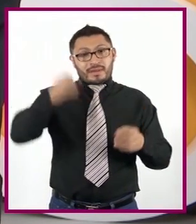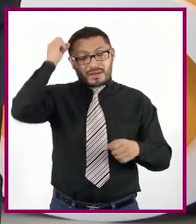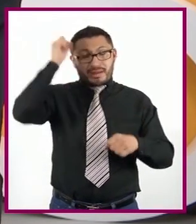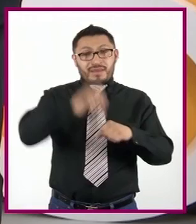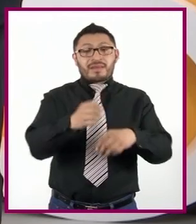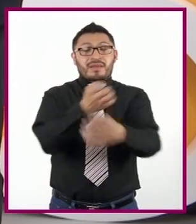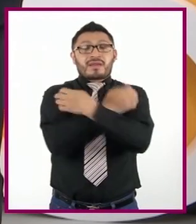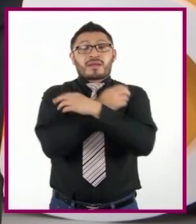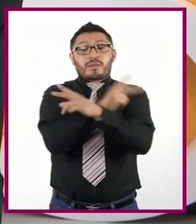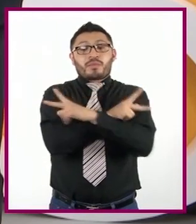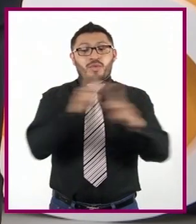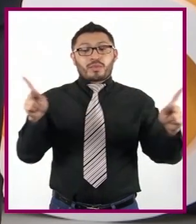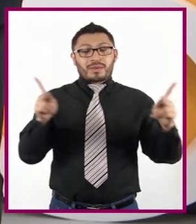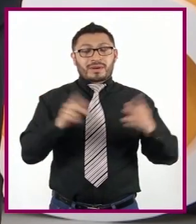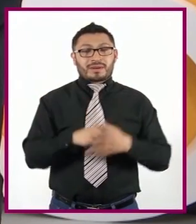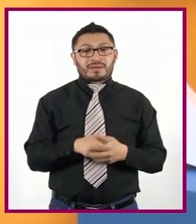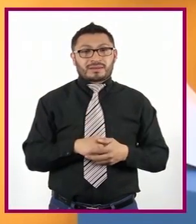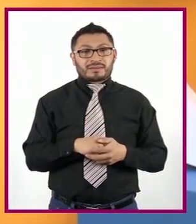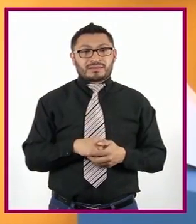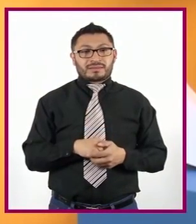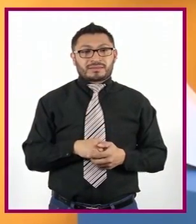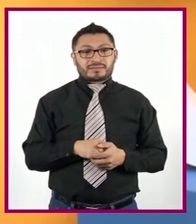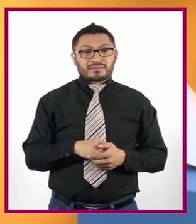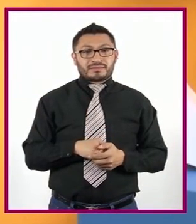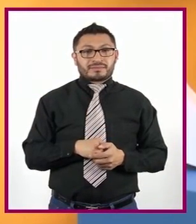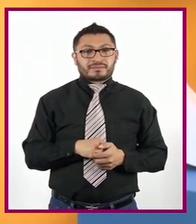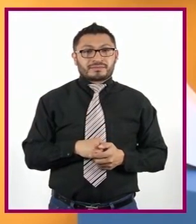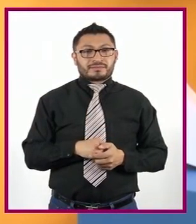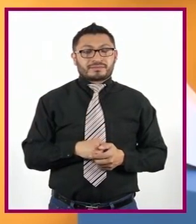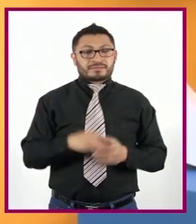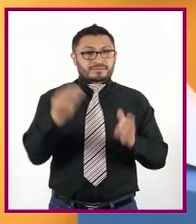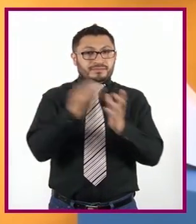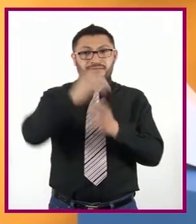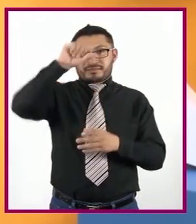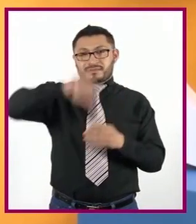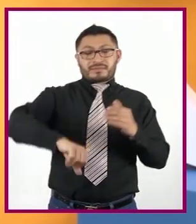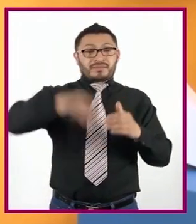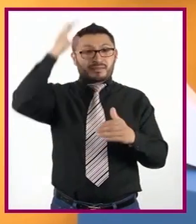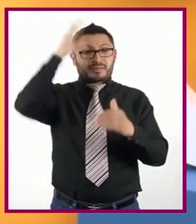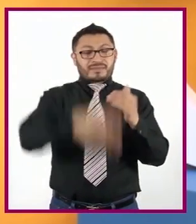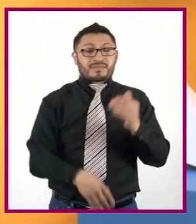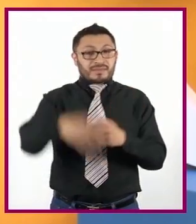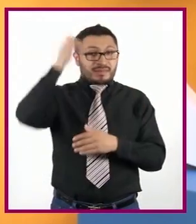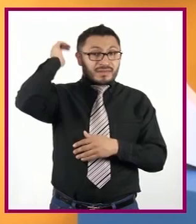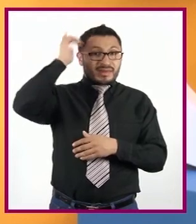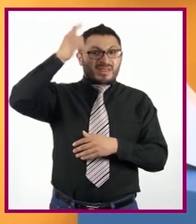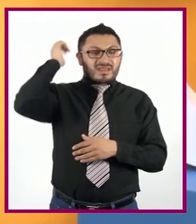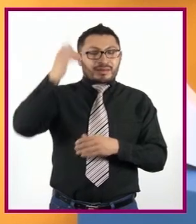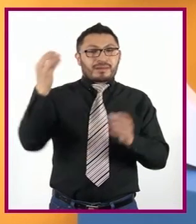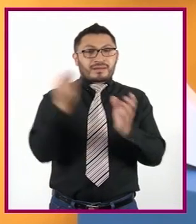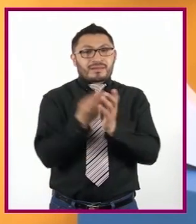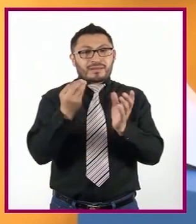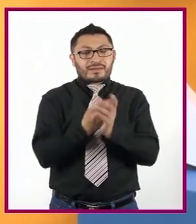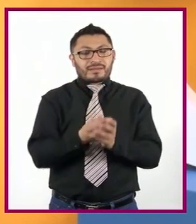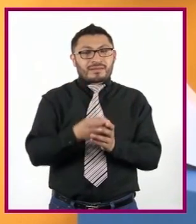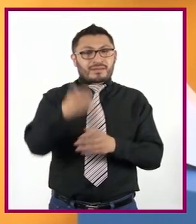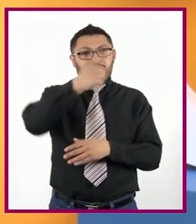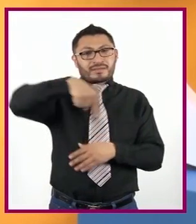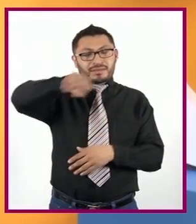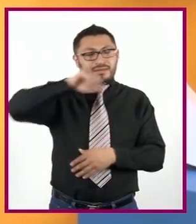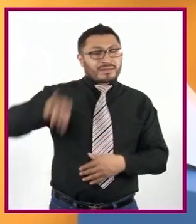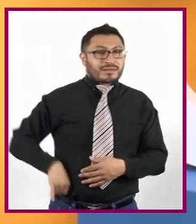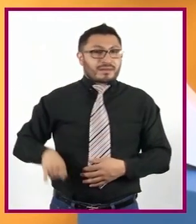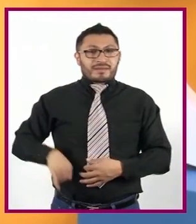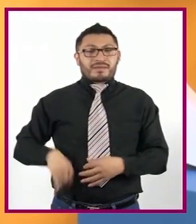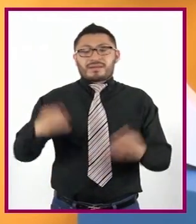Secretaría de Educación Pública. Hemos terminado. Esperamos que la sesión haya sido tan